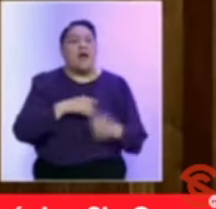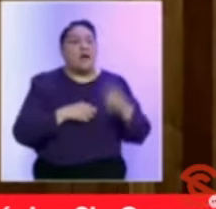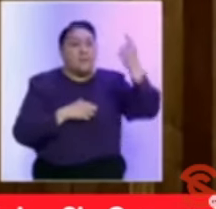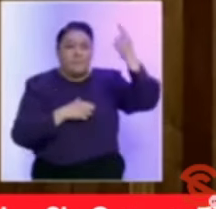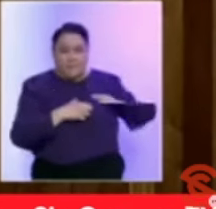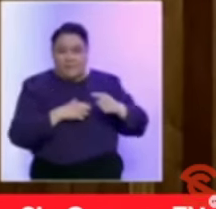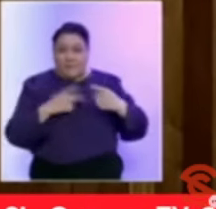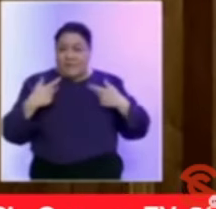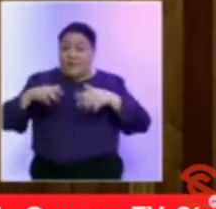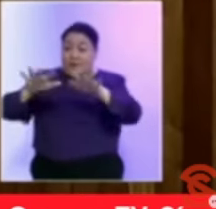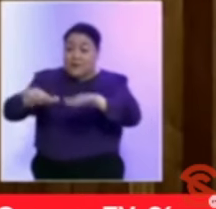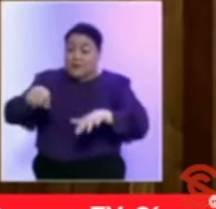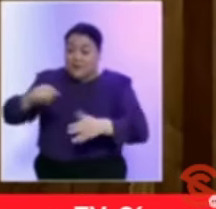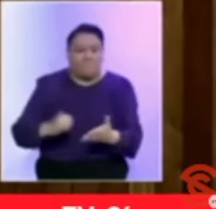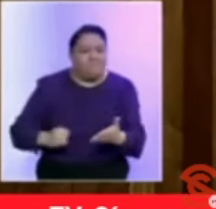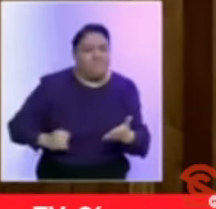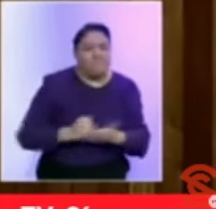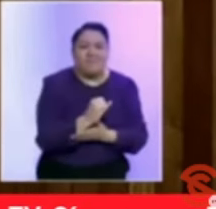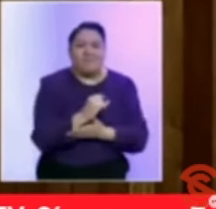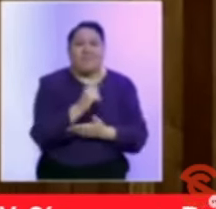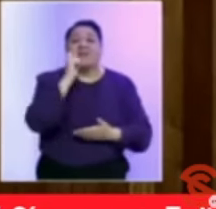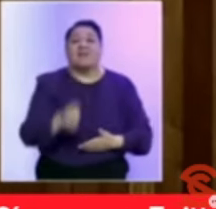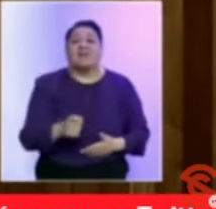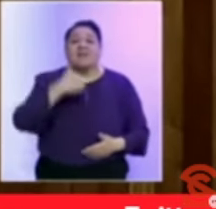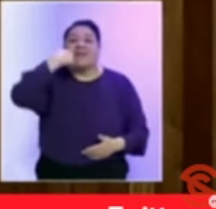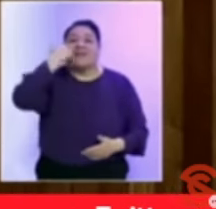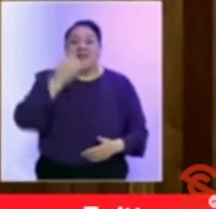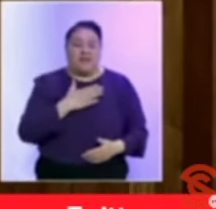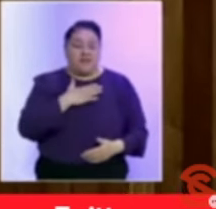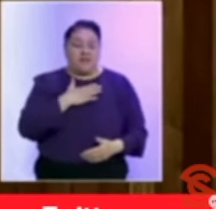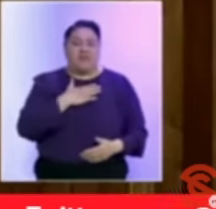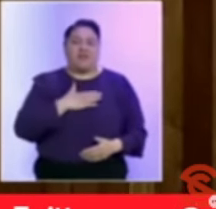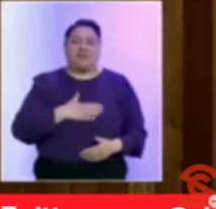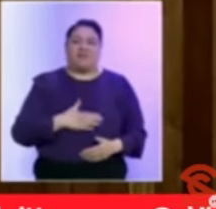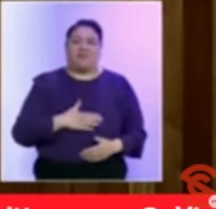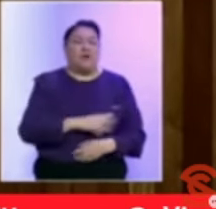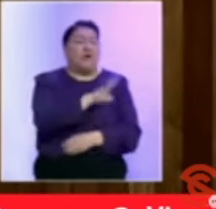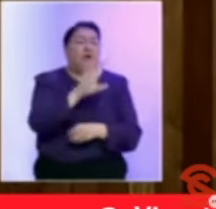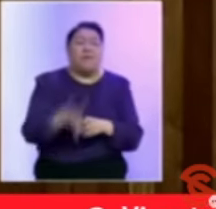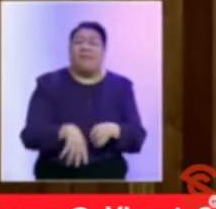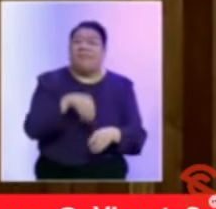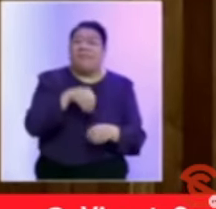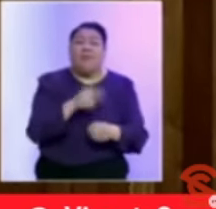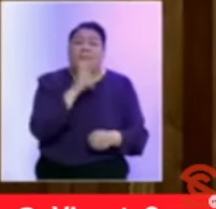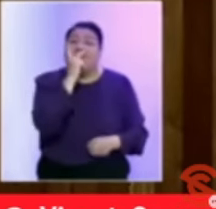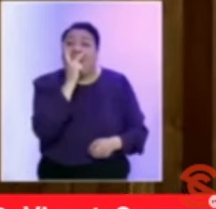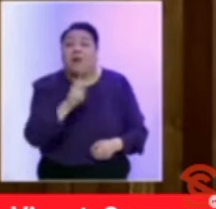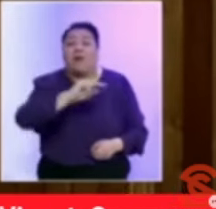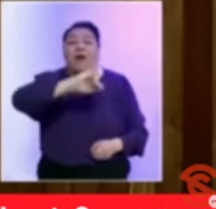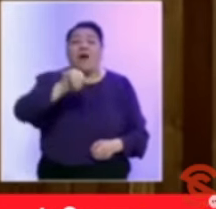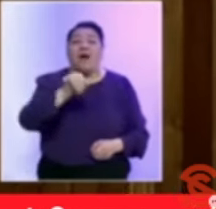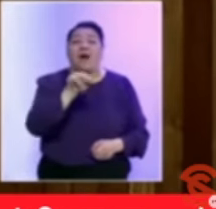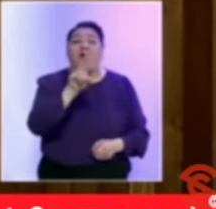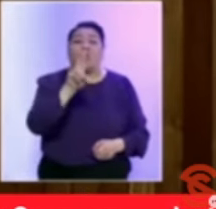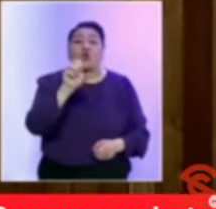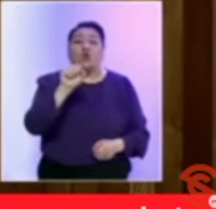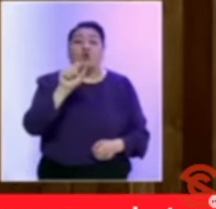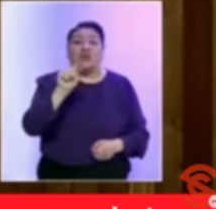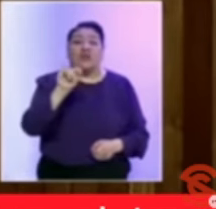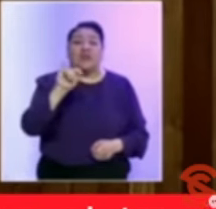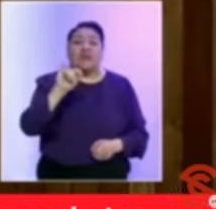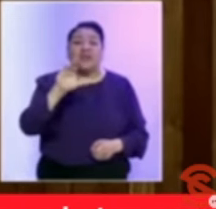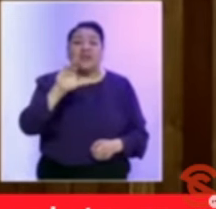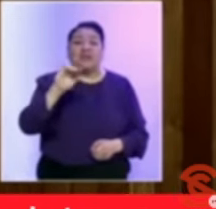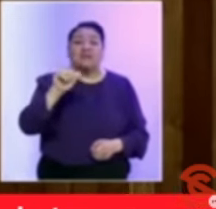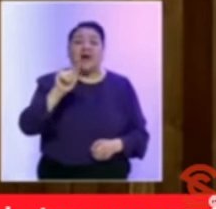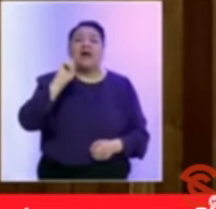popular justicia en el sentido amplio de la palabra significa justicia